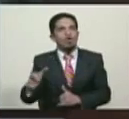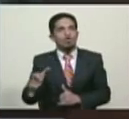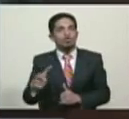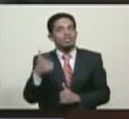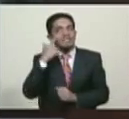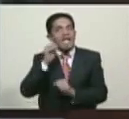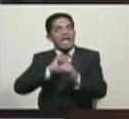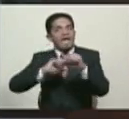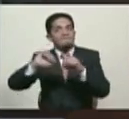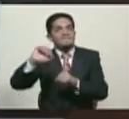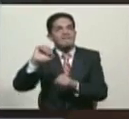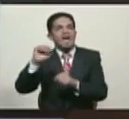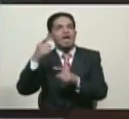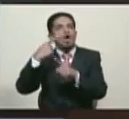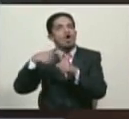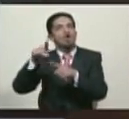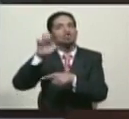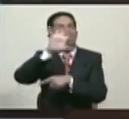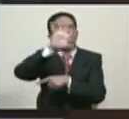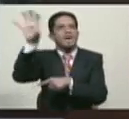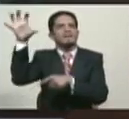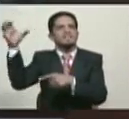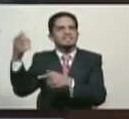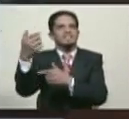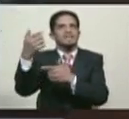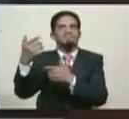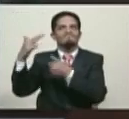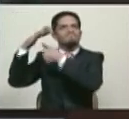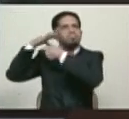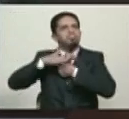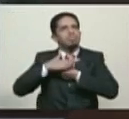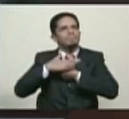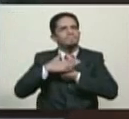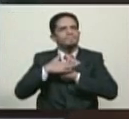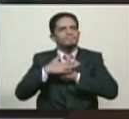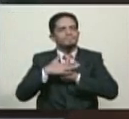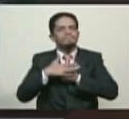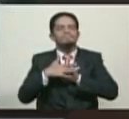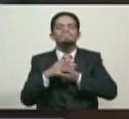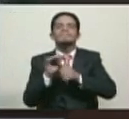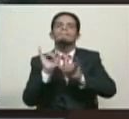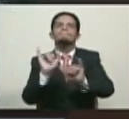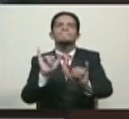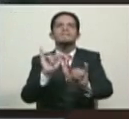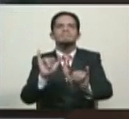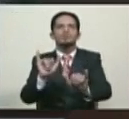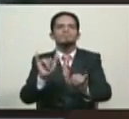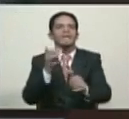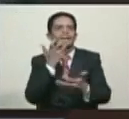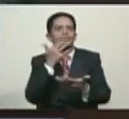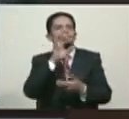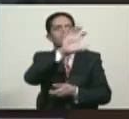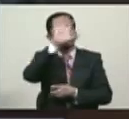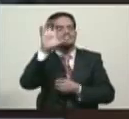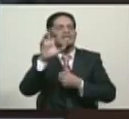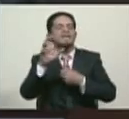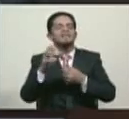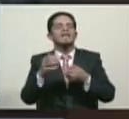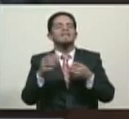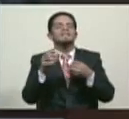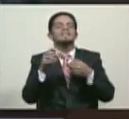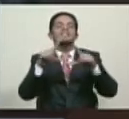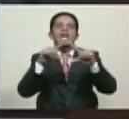víctimas de las pretensiones imperiales. Así y de la misma forma, países como Nicaragua, Panamá y El